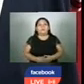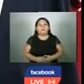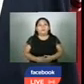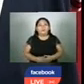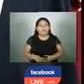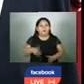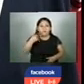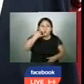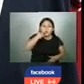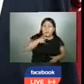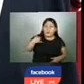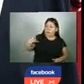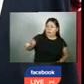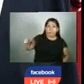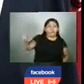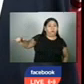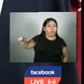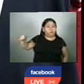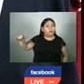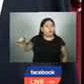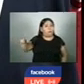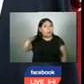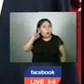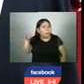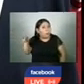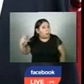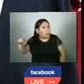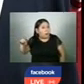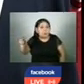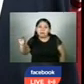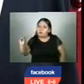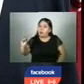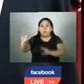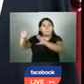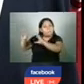Y comenzamos a llamarle el celular. Eso le ha salido apagado.